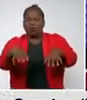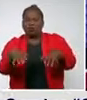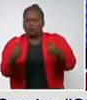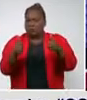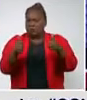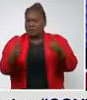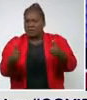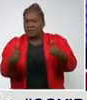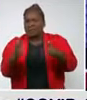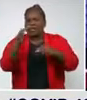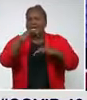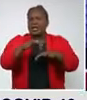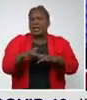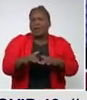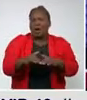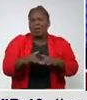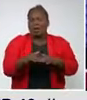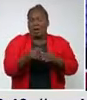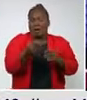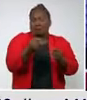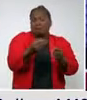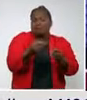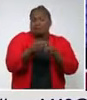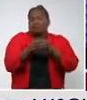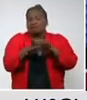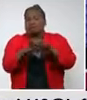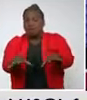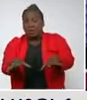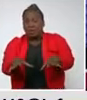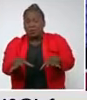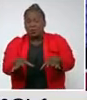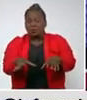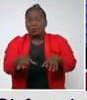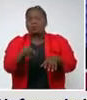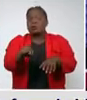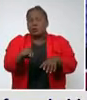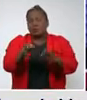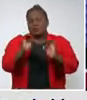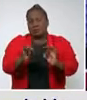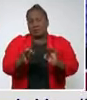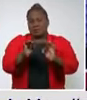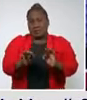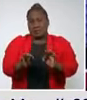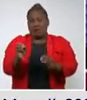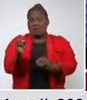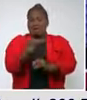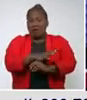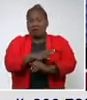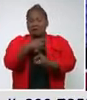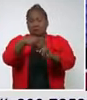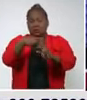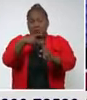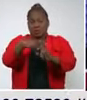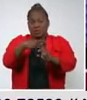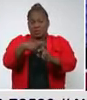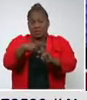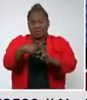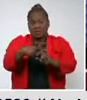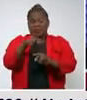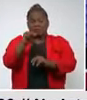un contagio pase a otro. De todas formas, siempre un caso positivo lleva un análisis